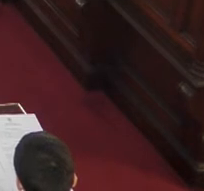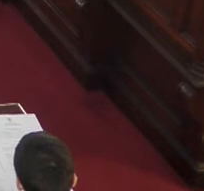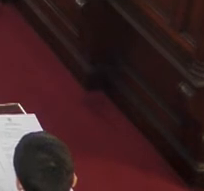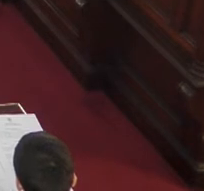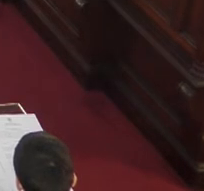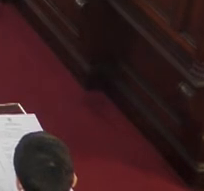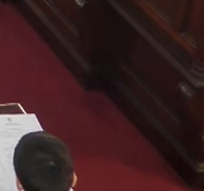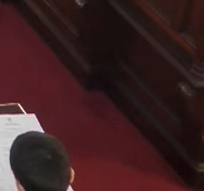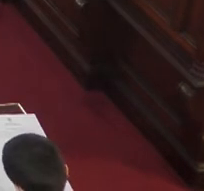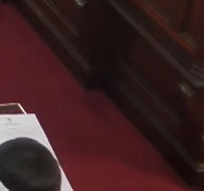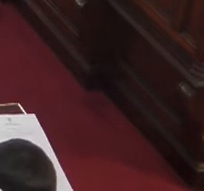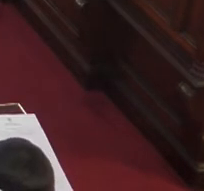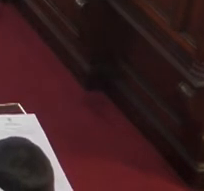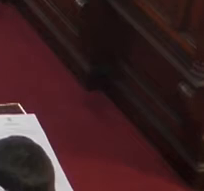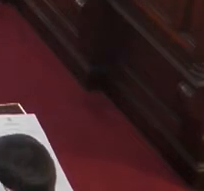Nadia Caballero.